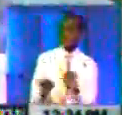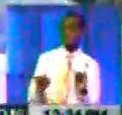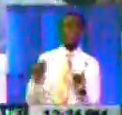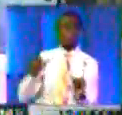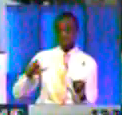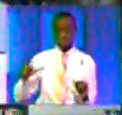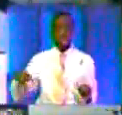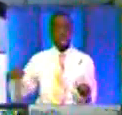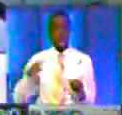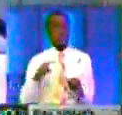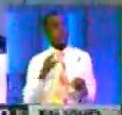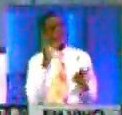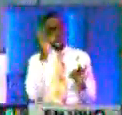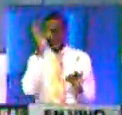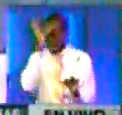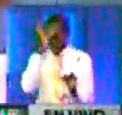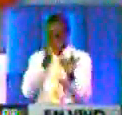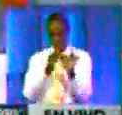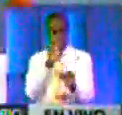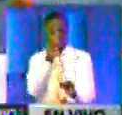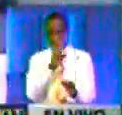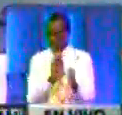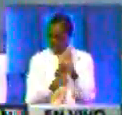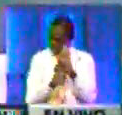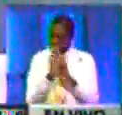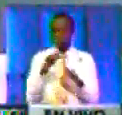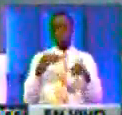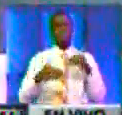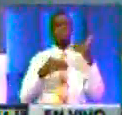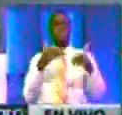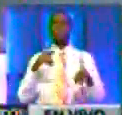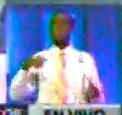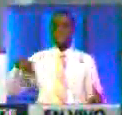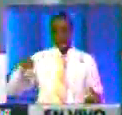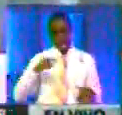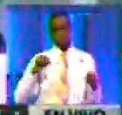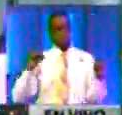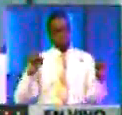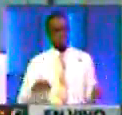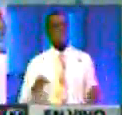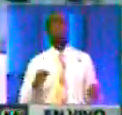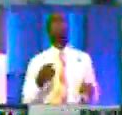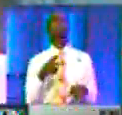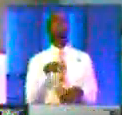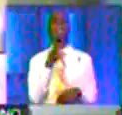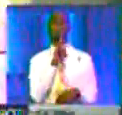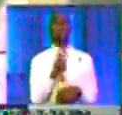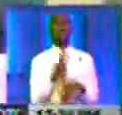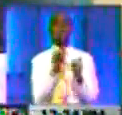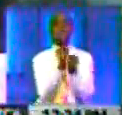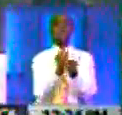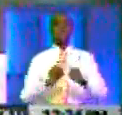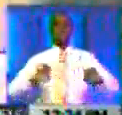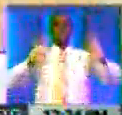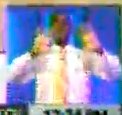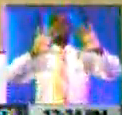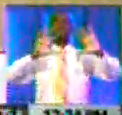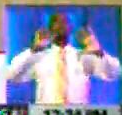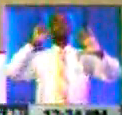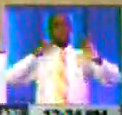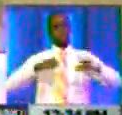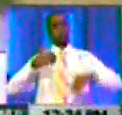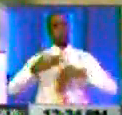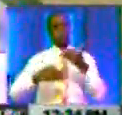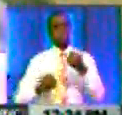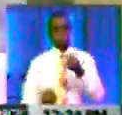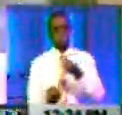Venezuela están convencidos de que pueden seguir trabajando en pro de la República y ya tienen prevista una segunda inversión